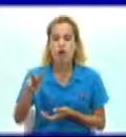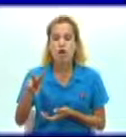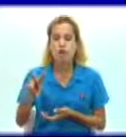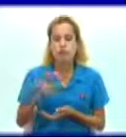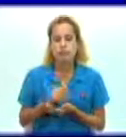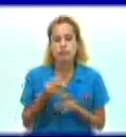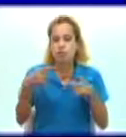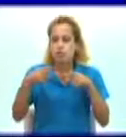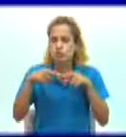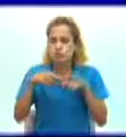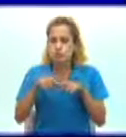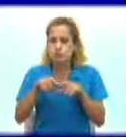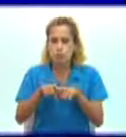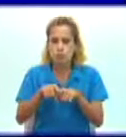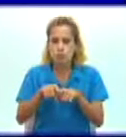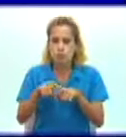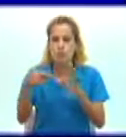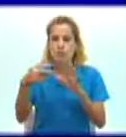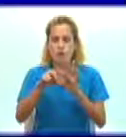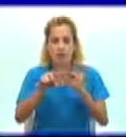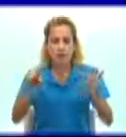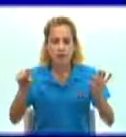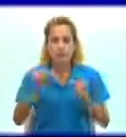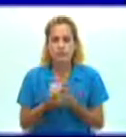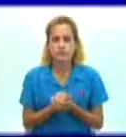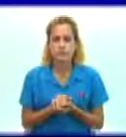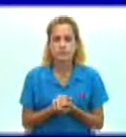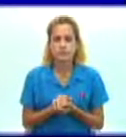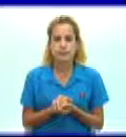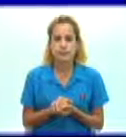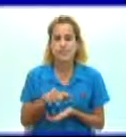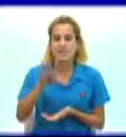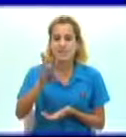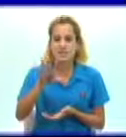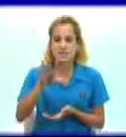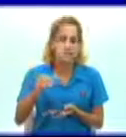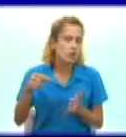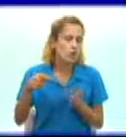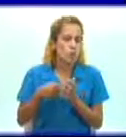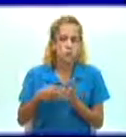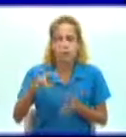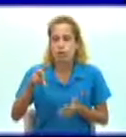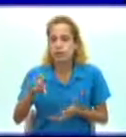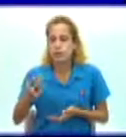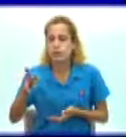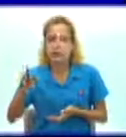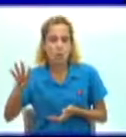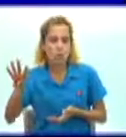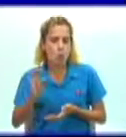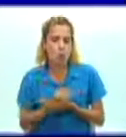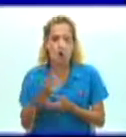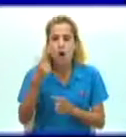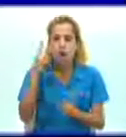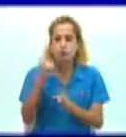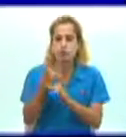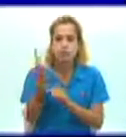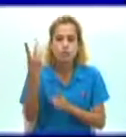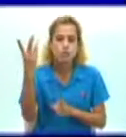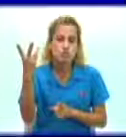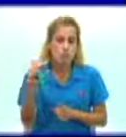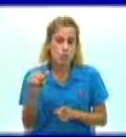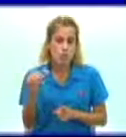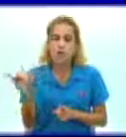denominador. Para ello multiplicamos el denominador mayor que 5 por 2, por 3, por 4, y así hay que encontrar un número que también sea